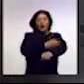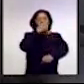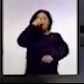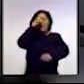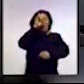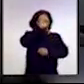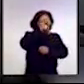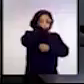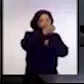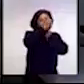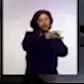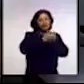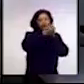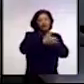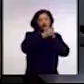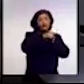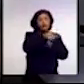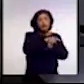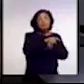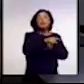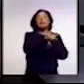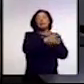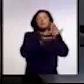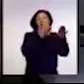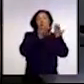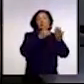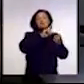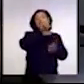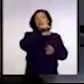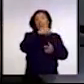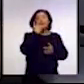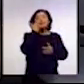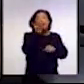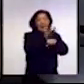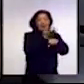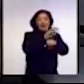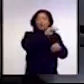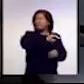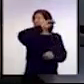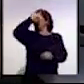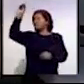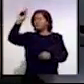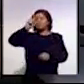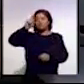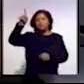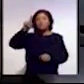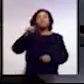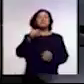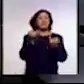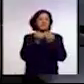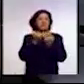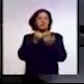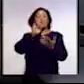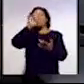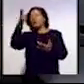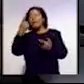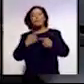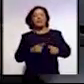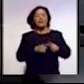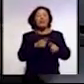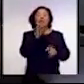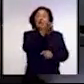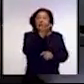que buscan una oportunidad de estudio en alguna universidad estadounidense facilita las gestiones ante la universidad y tal son